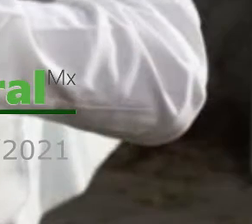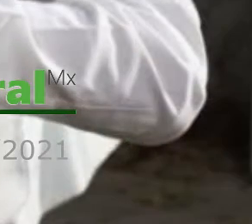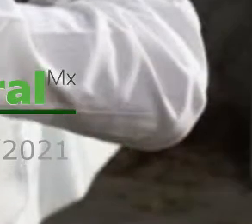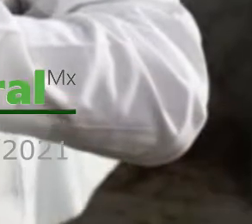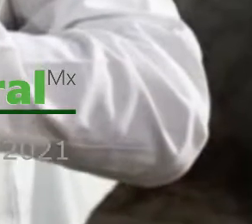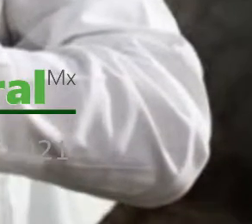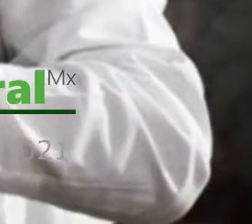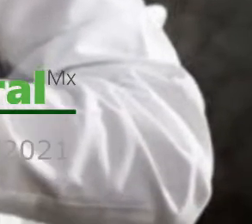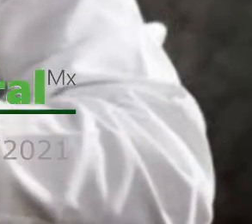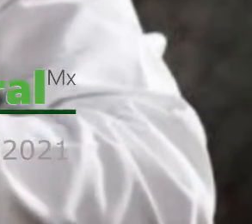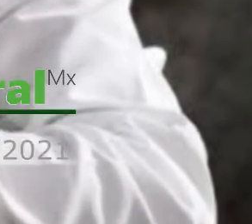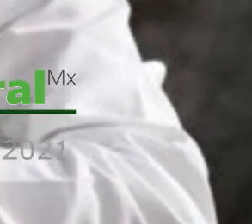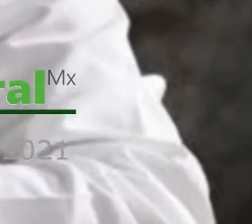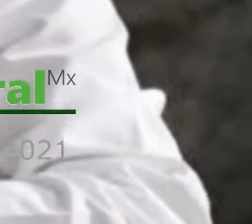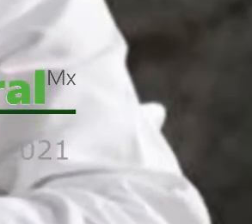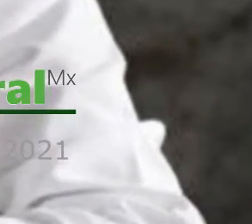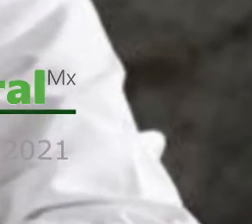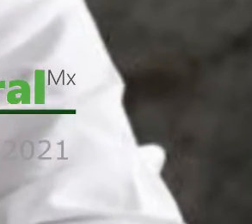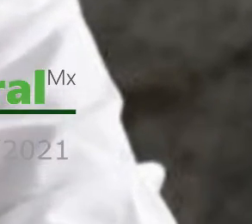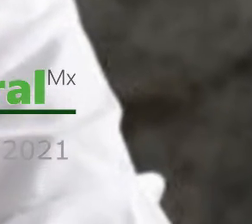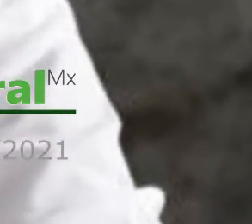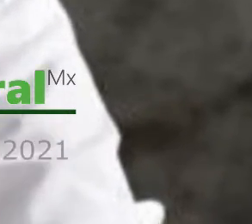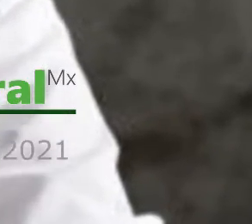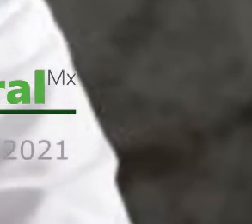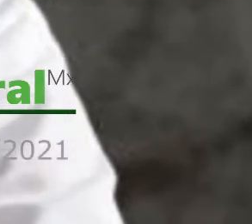partido Morena, pues es el propio partido.